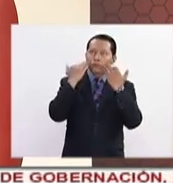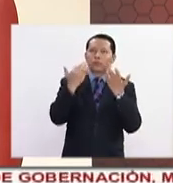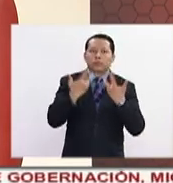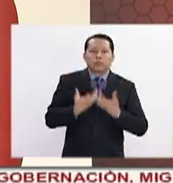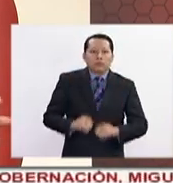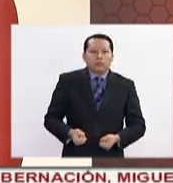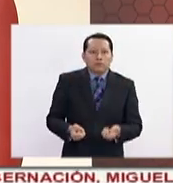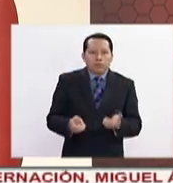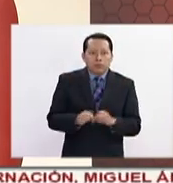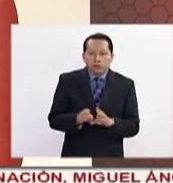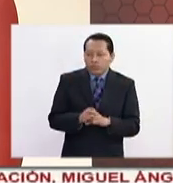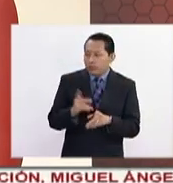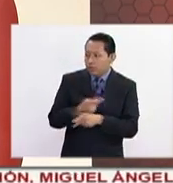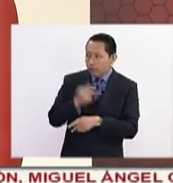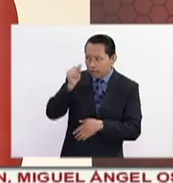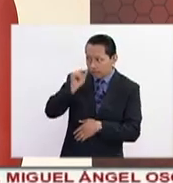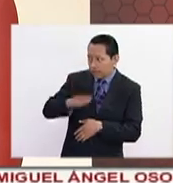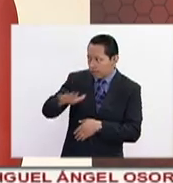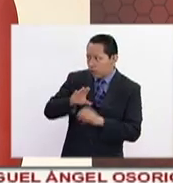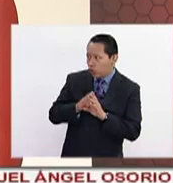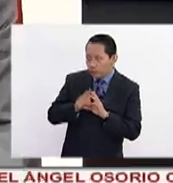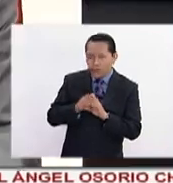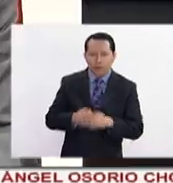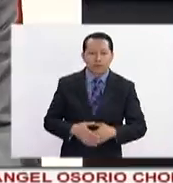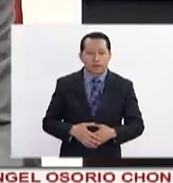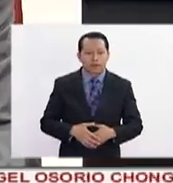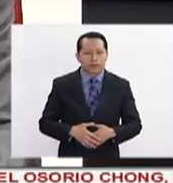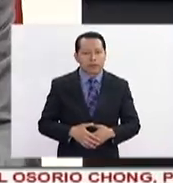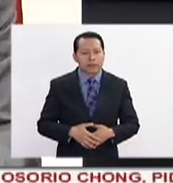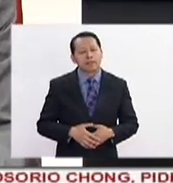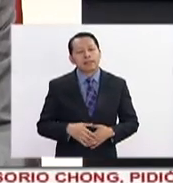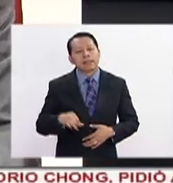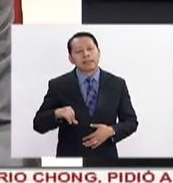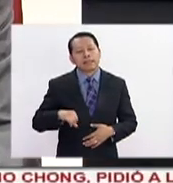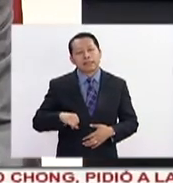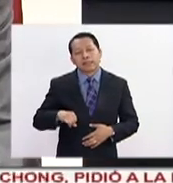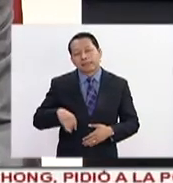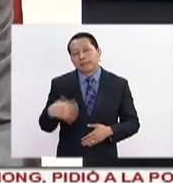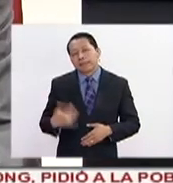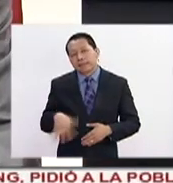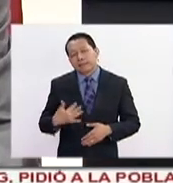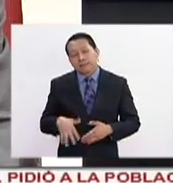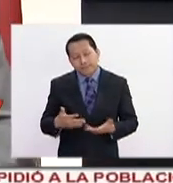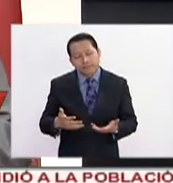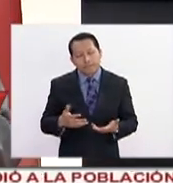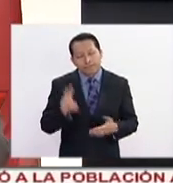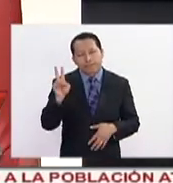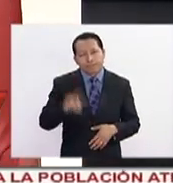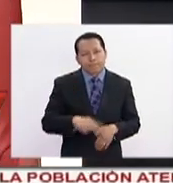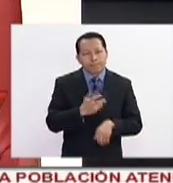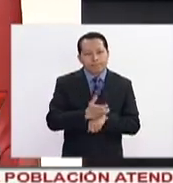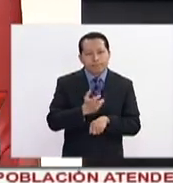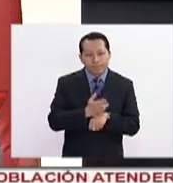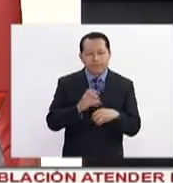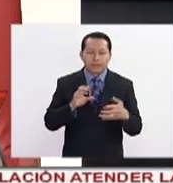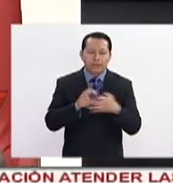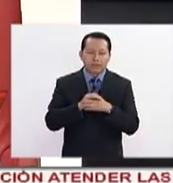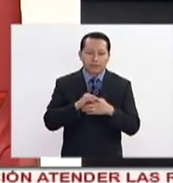¿Cómo se está viviendo esto ahí en Asia? Es muy interesante. Efectivamente, Estados Unidos con sus aliados